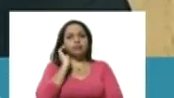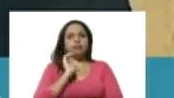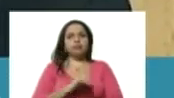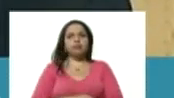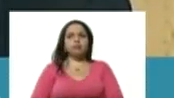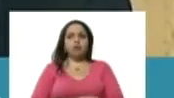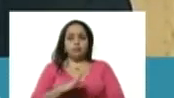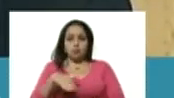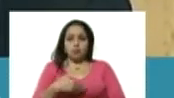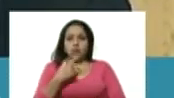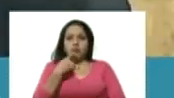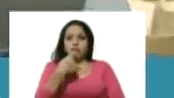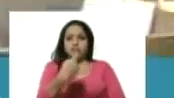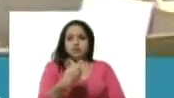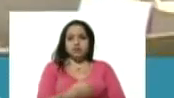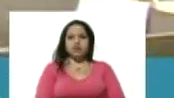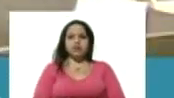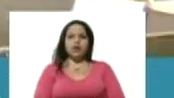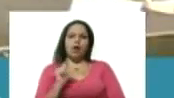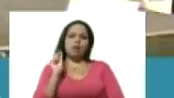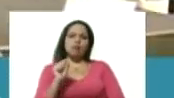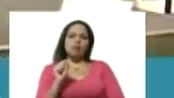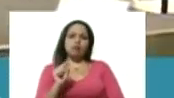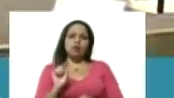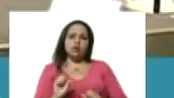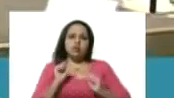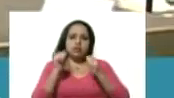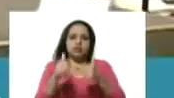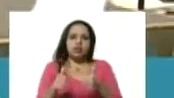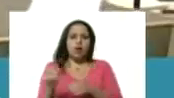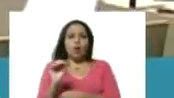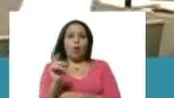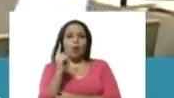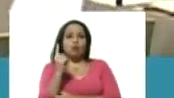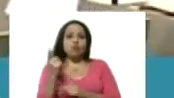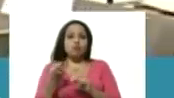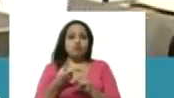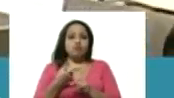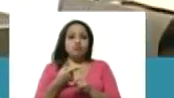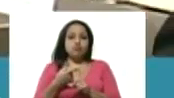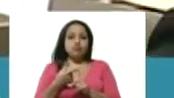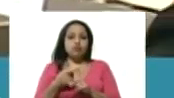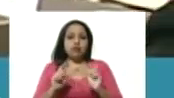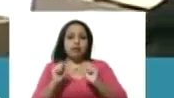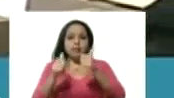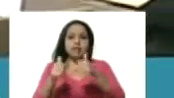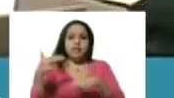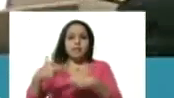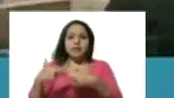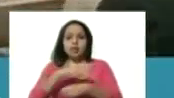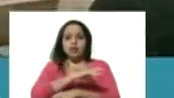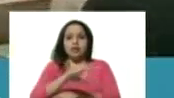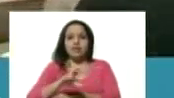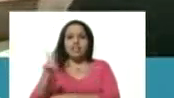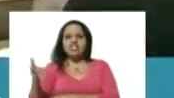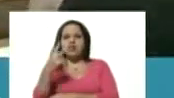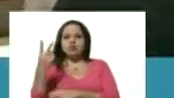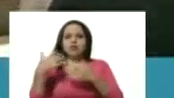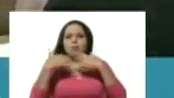Pudiésemos decir, el punto de partida, o uno de los puntos de partida es Petrocaribe, y el segundo